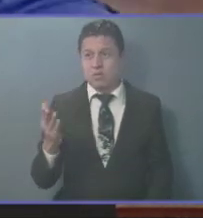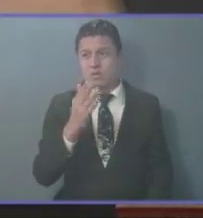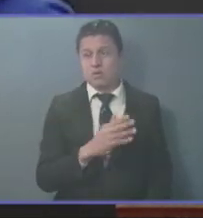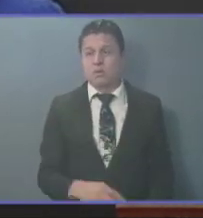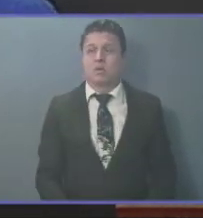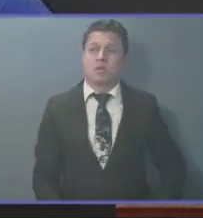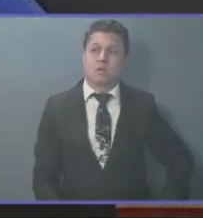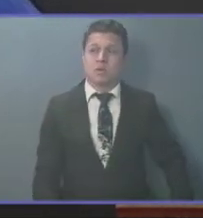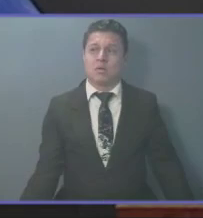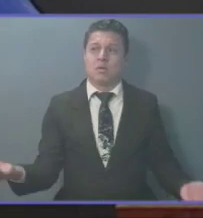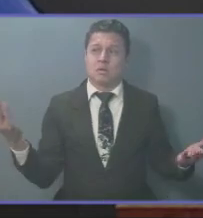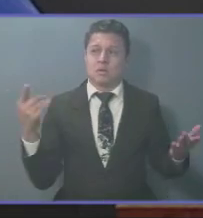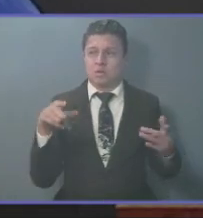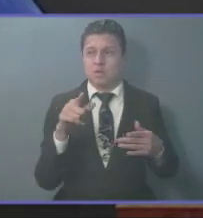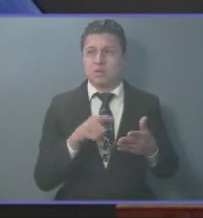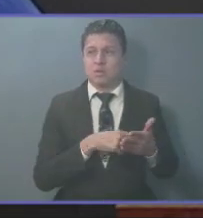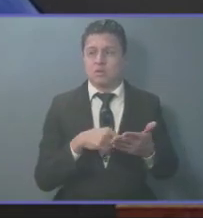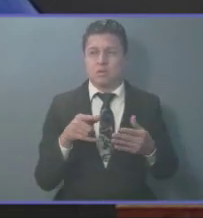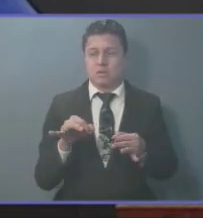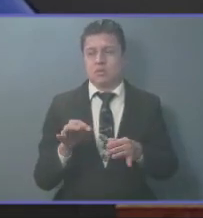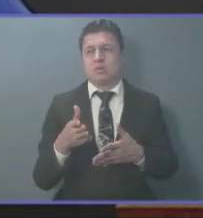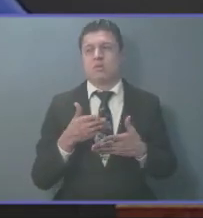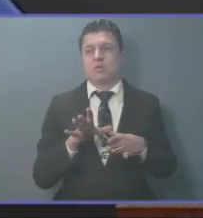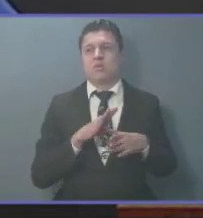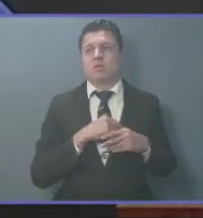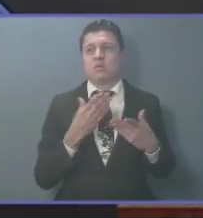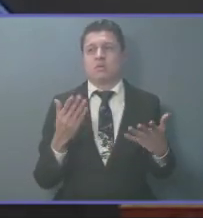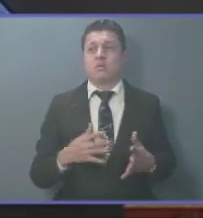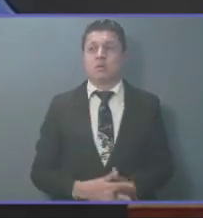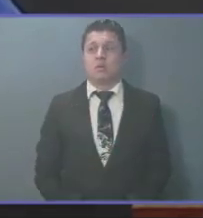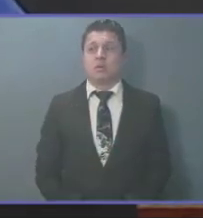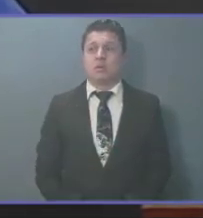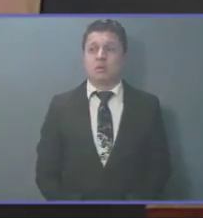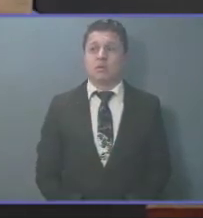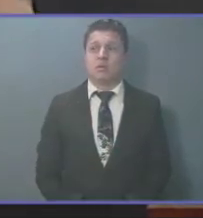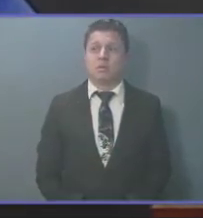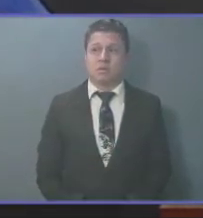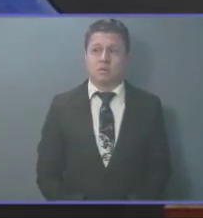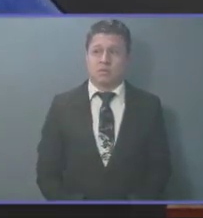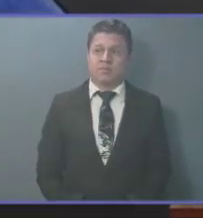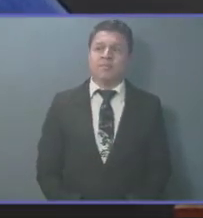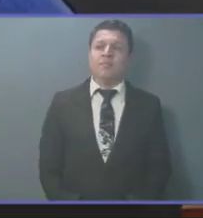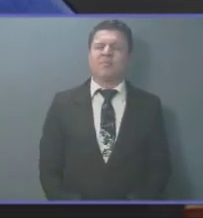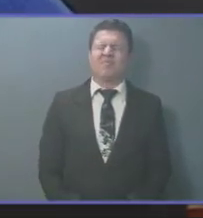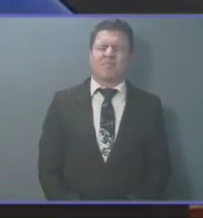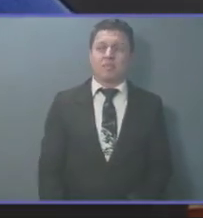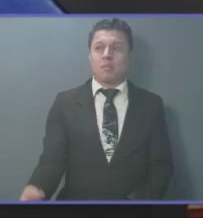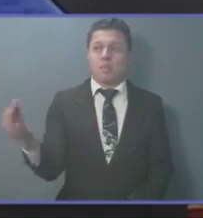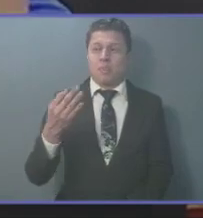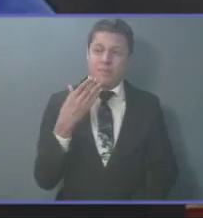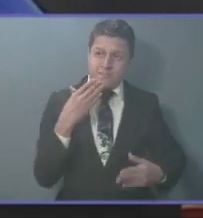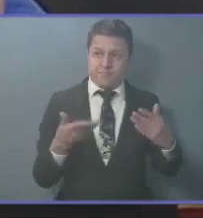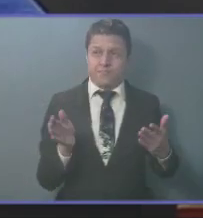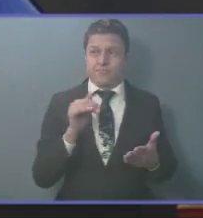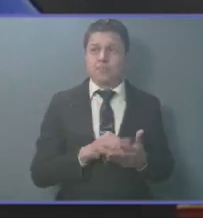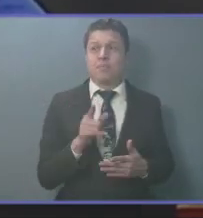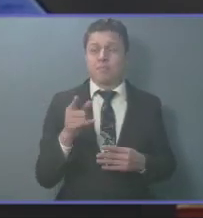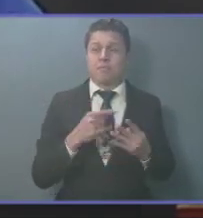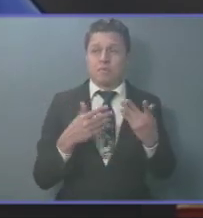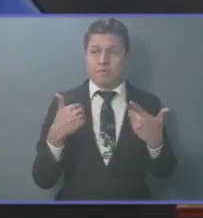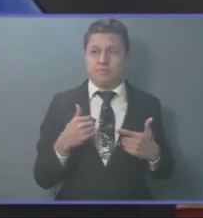una razón para vetarlo? Pero debo agregar algo más grave, y es que ese